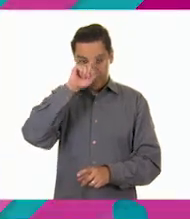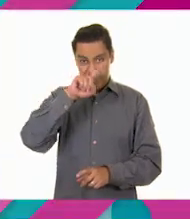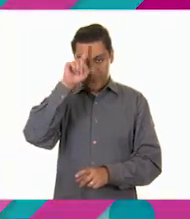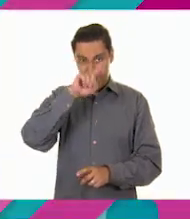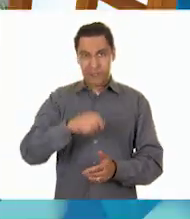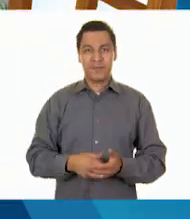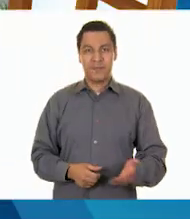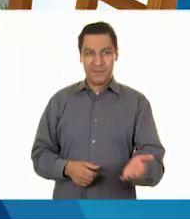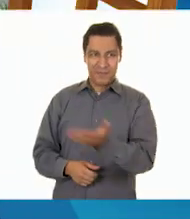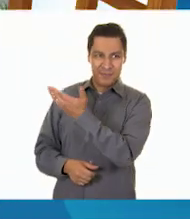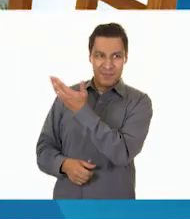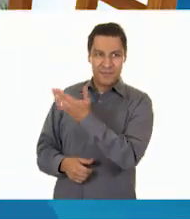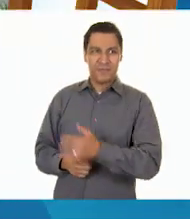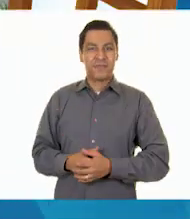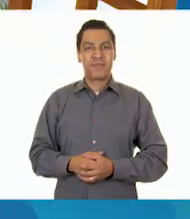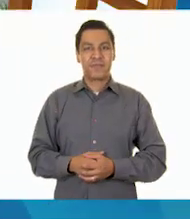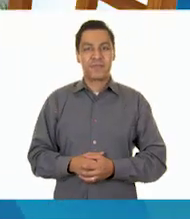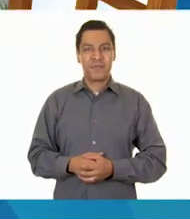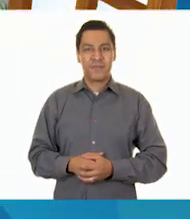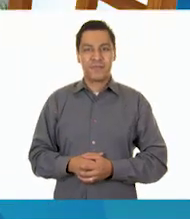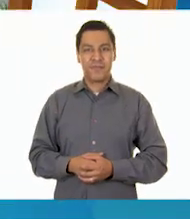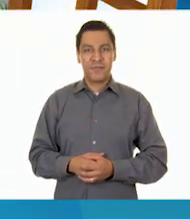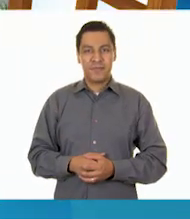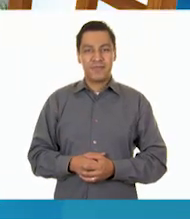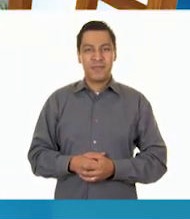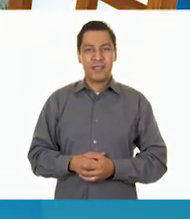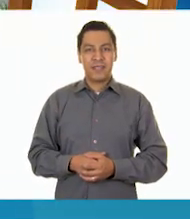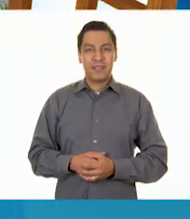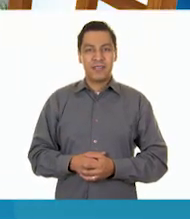mi camello by play day